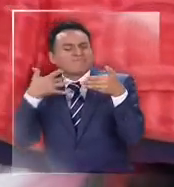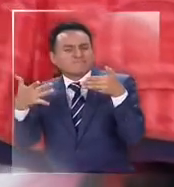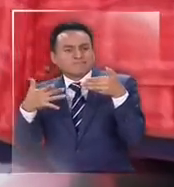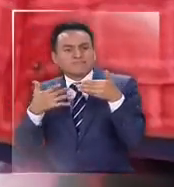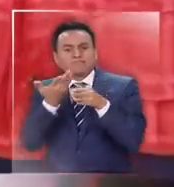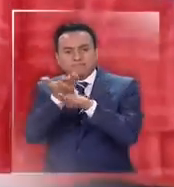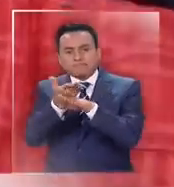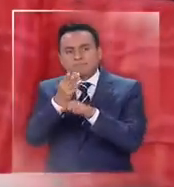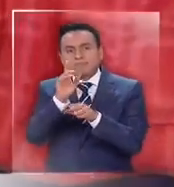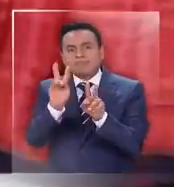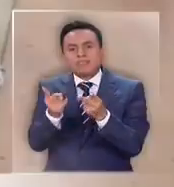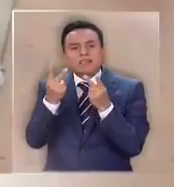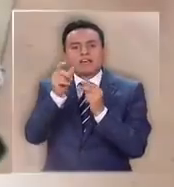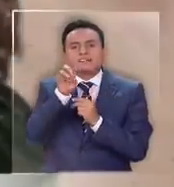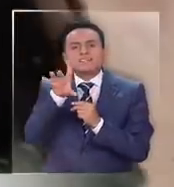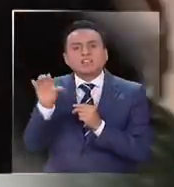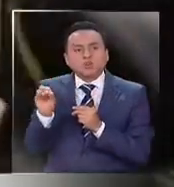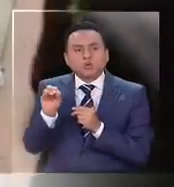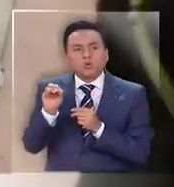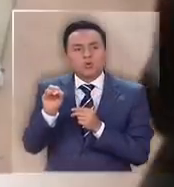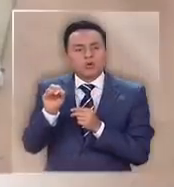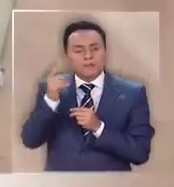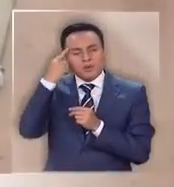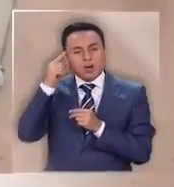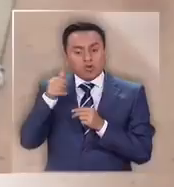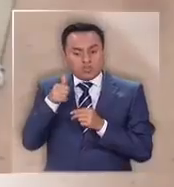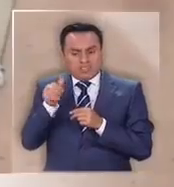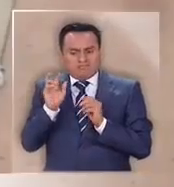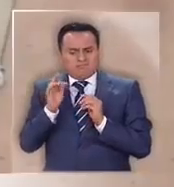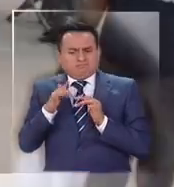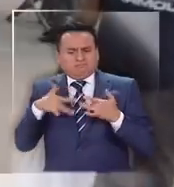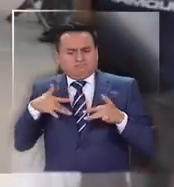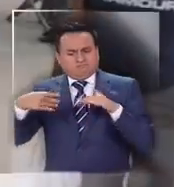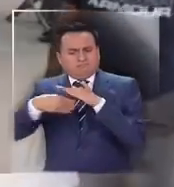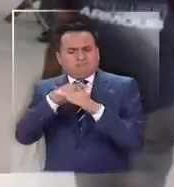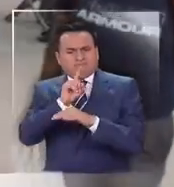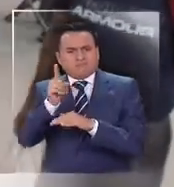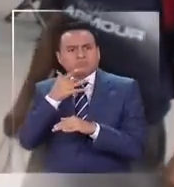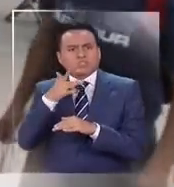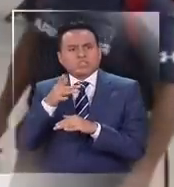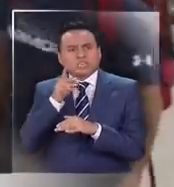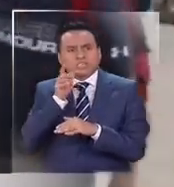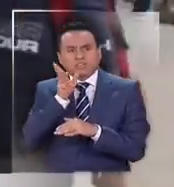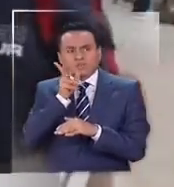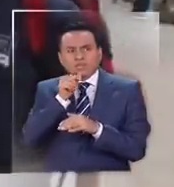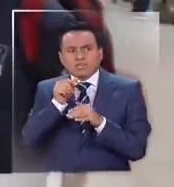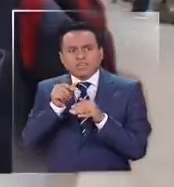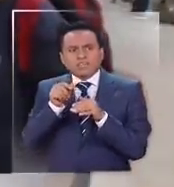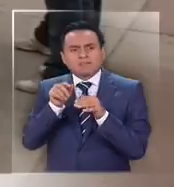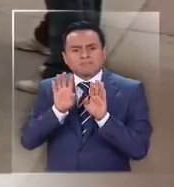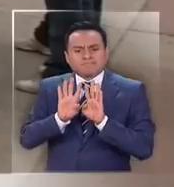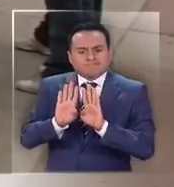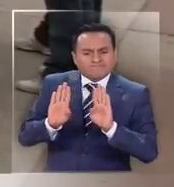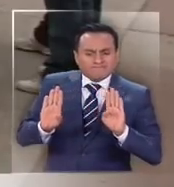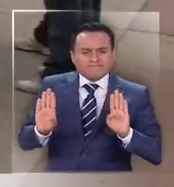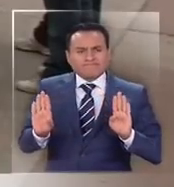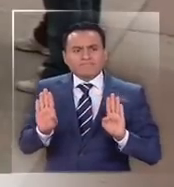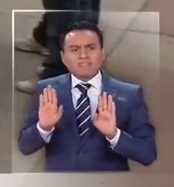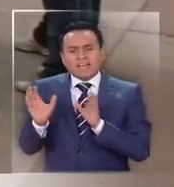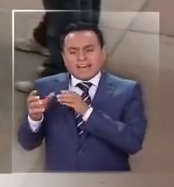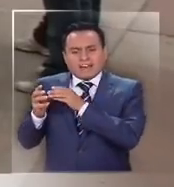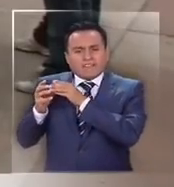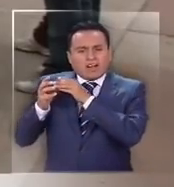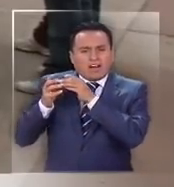de pedir asilo a Washington, pero las autoridades le negaron el acceso por carecer de espacios para retenerlos. Esta